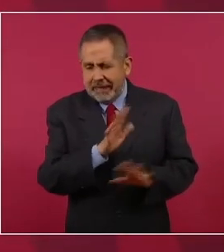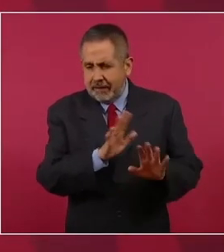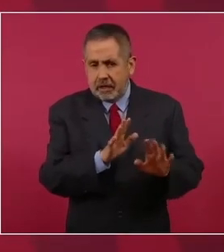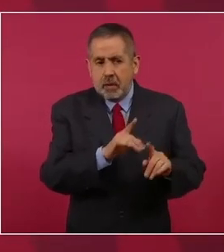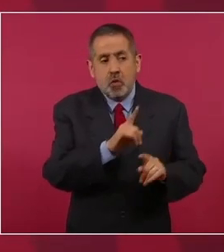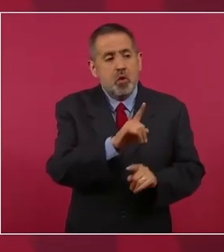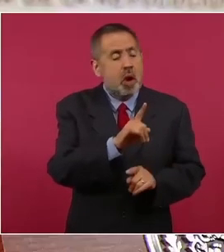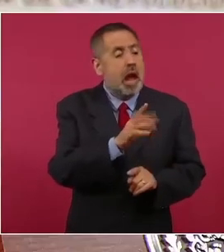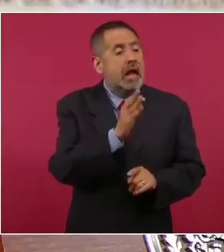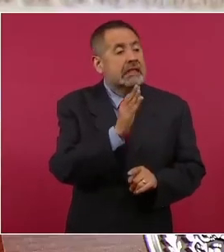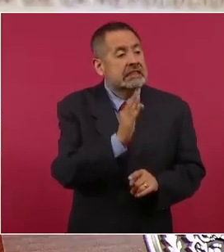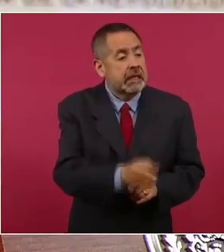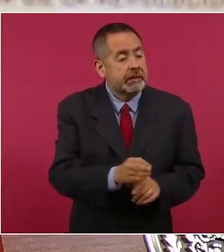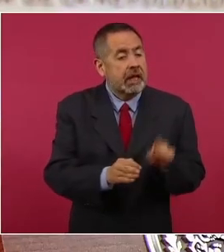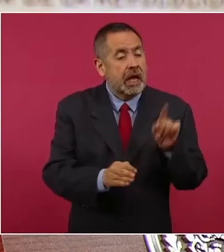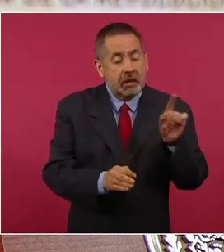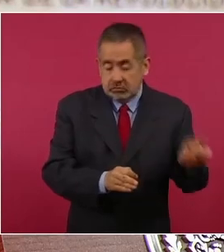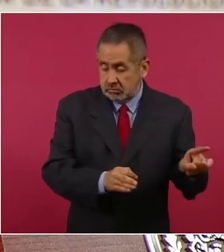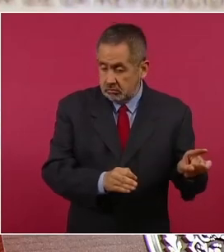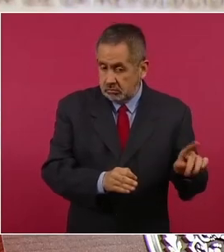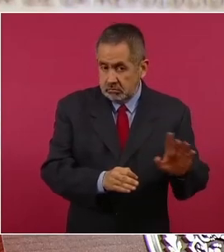que reconozcan